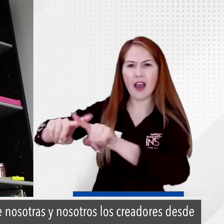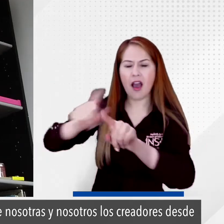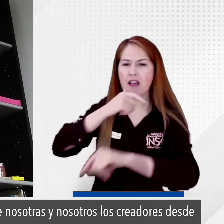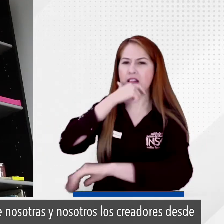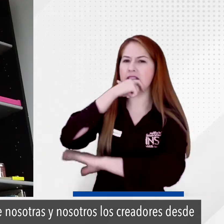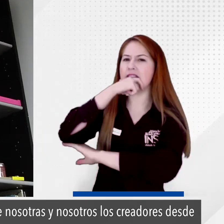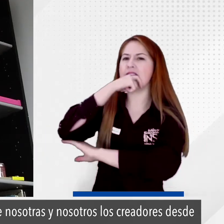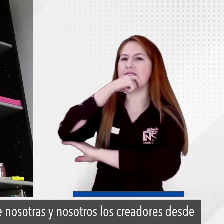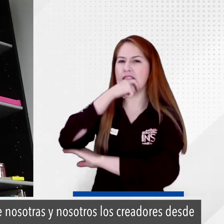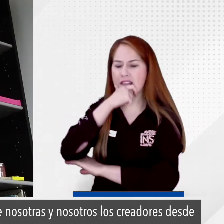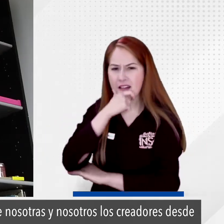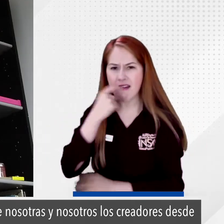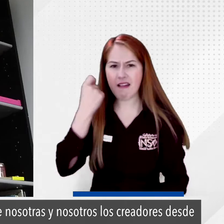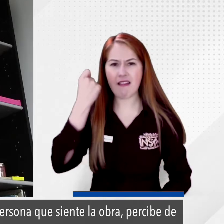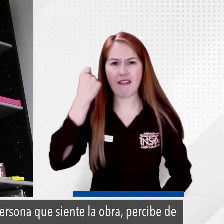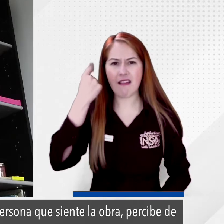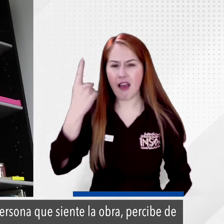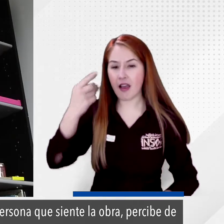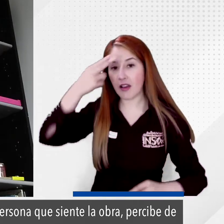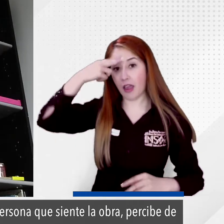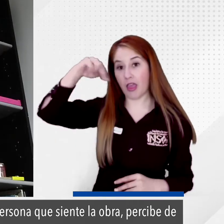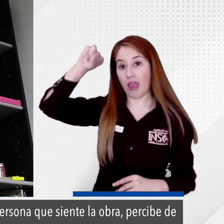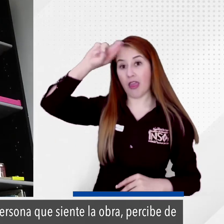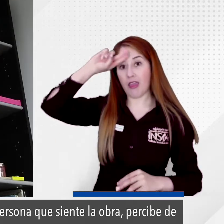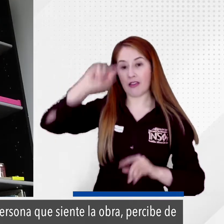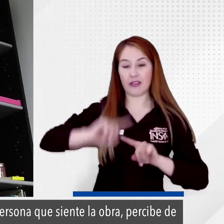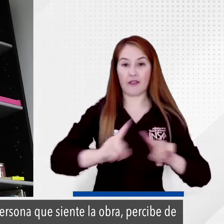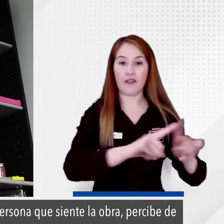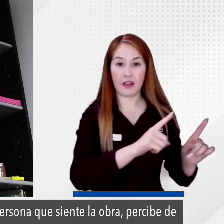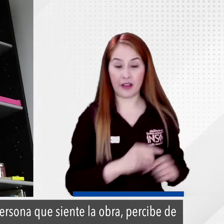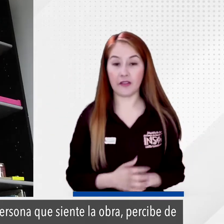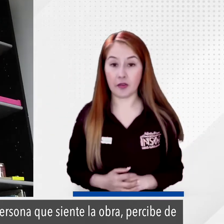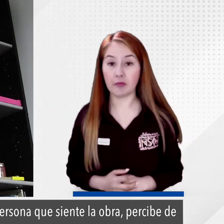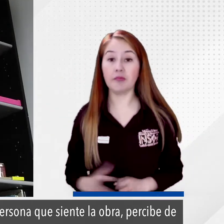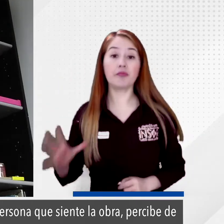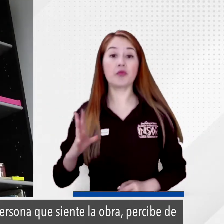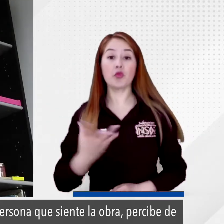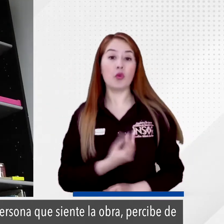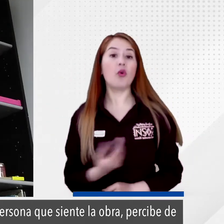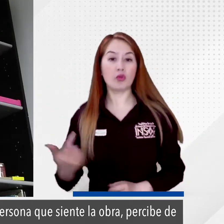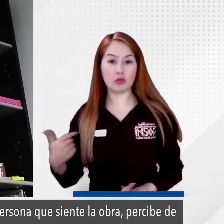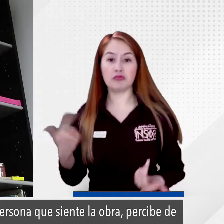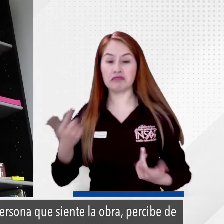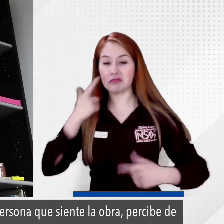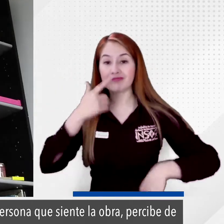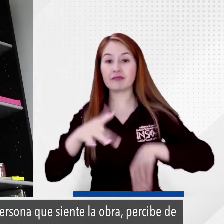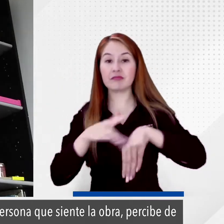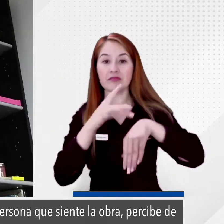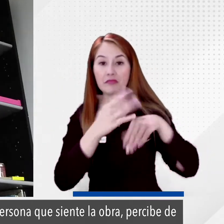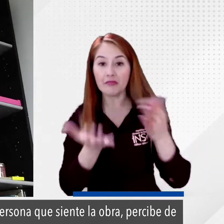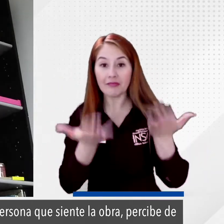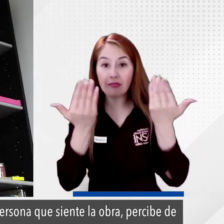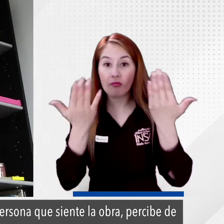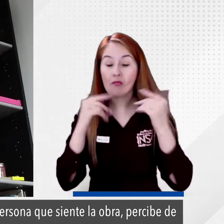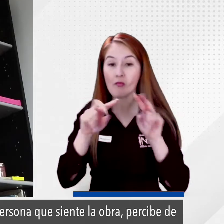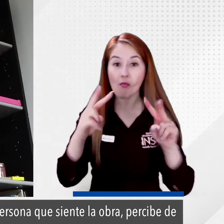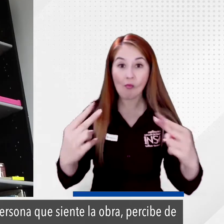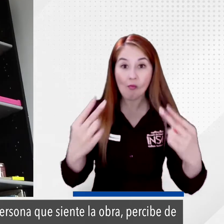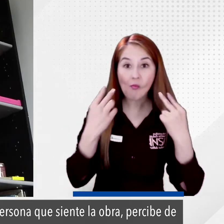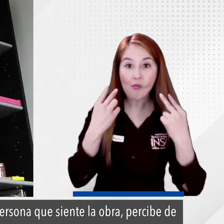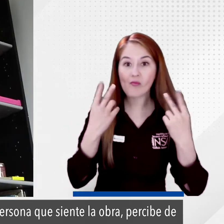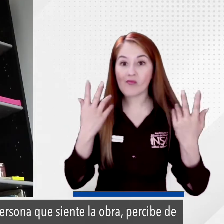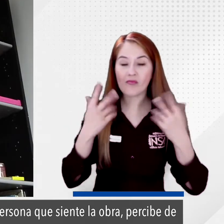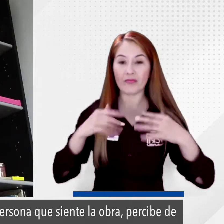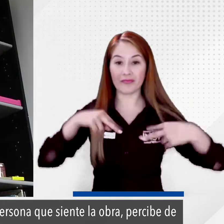la puesta en escena proponemos una serie de estímulos que el público, que